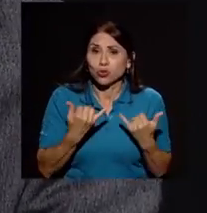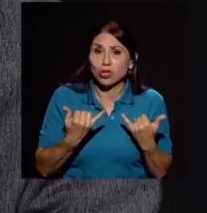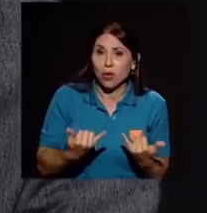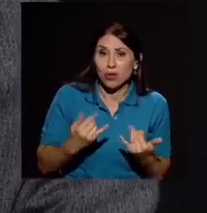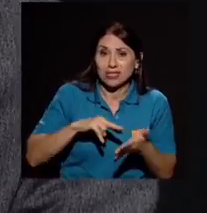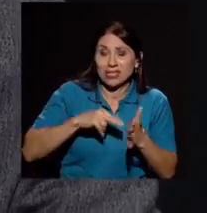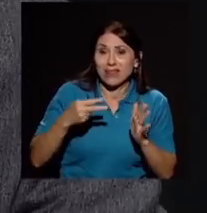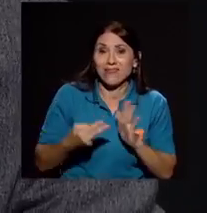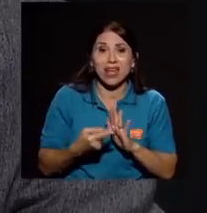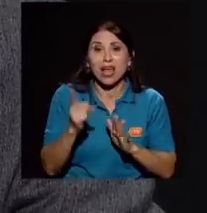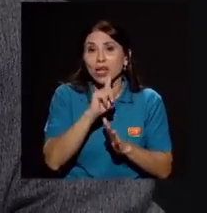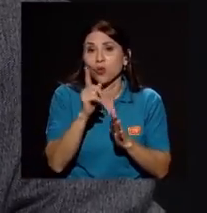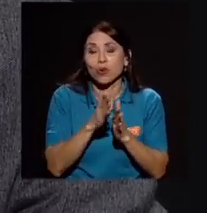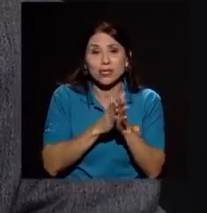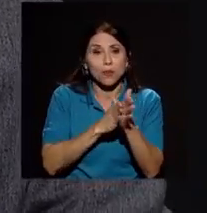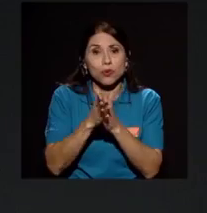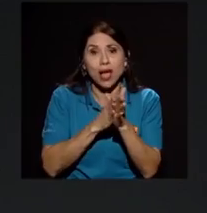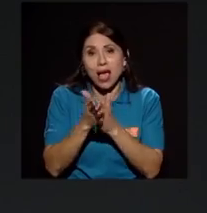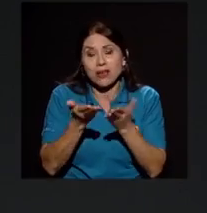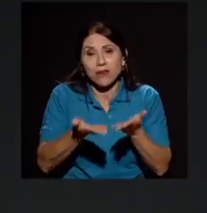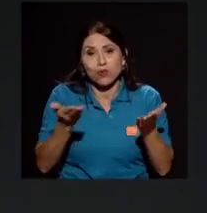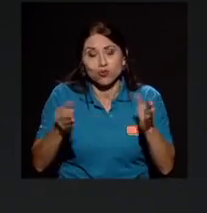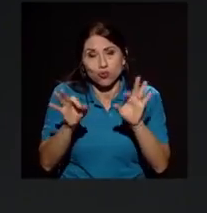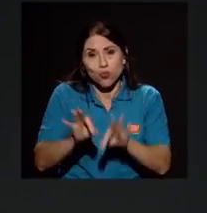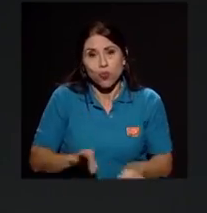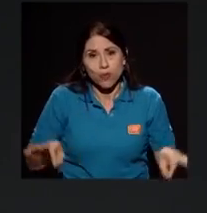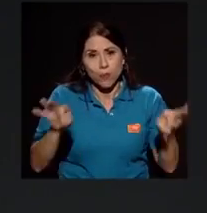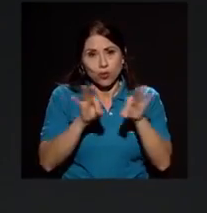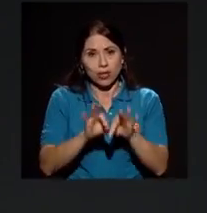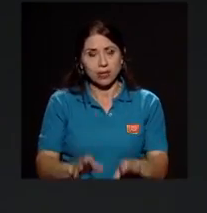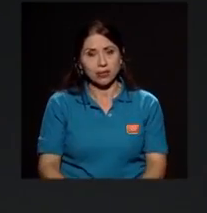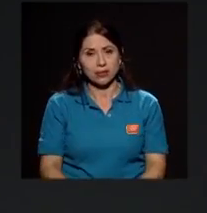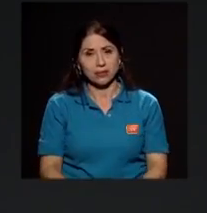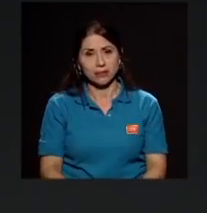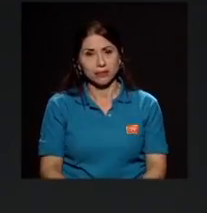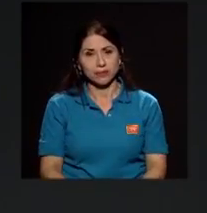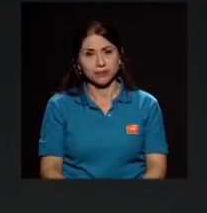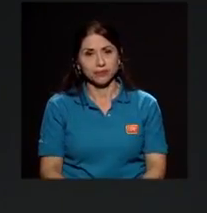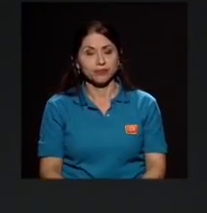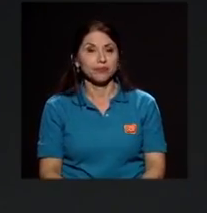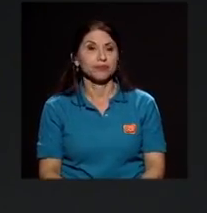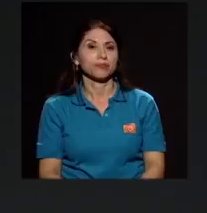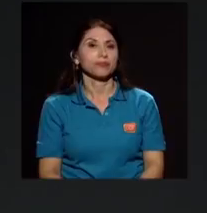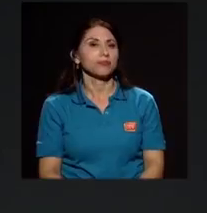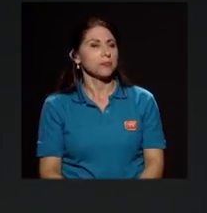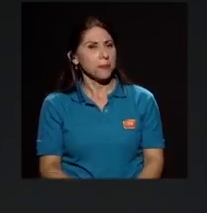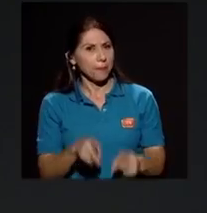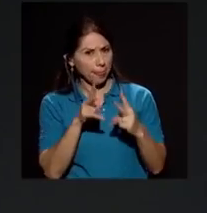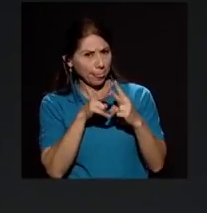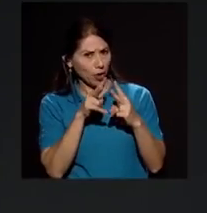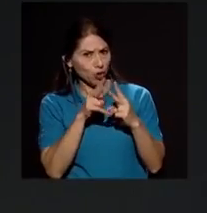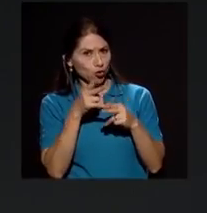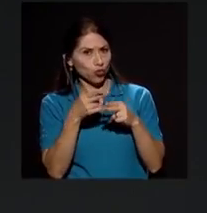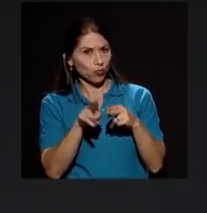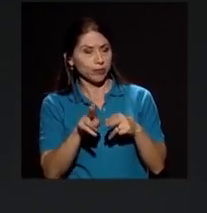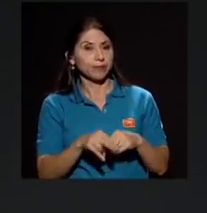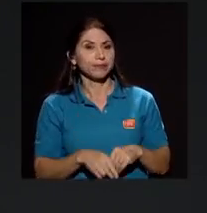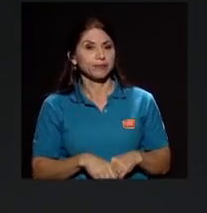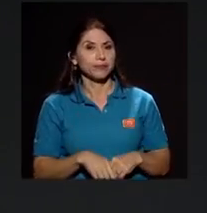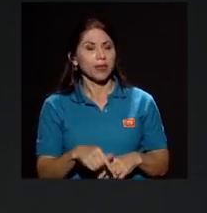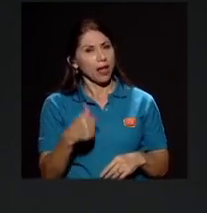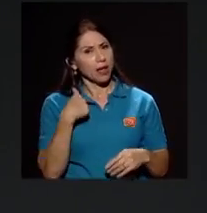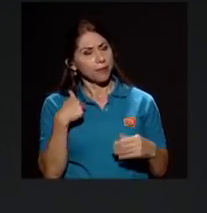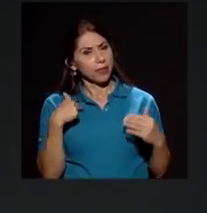muy muy importante y una o dos cositas dos pequeños comentarios uno es me dio mucho gusto